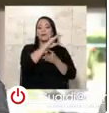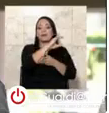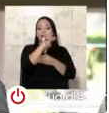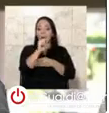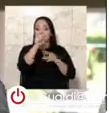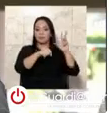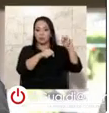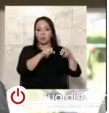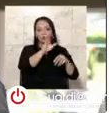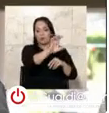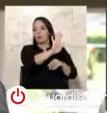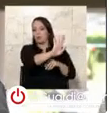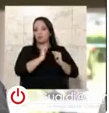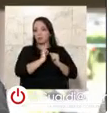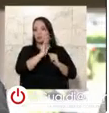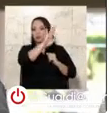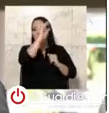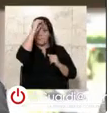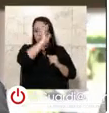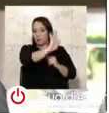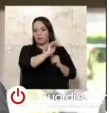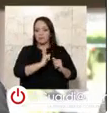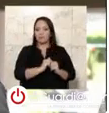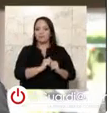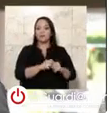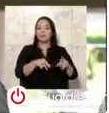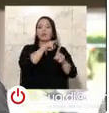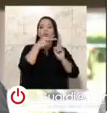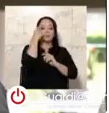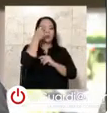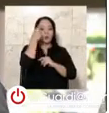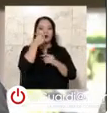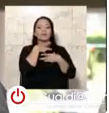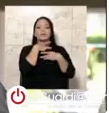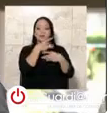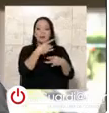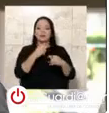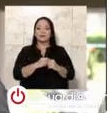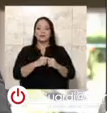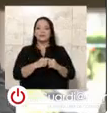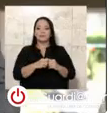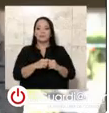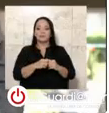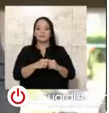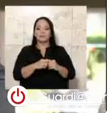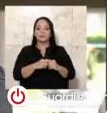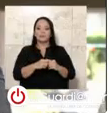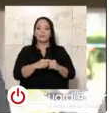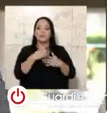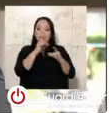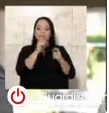son completamente ellos y son sus opiniones. Desde el punto de vista del gobierno hay un interés, digamos,